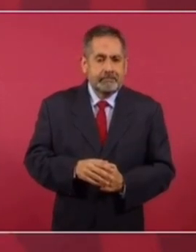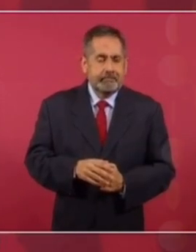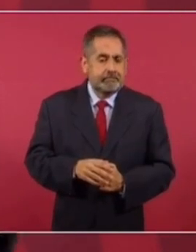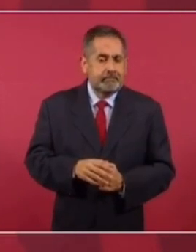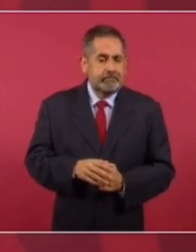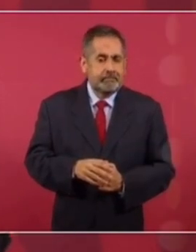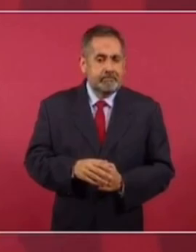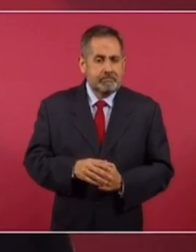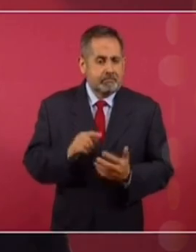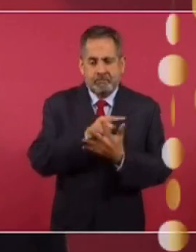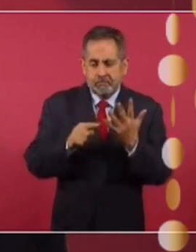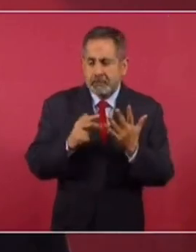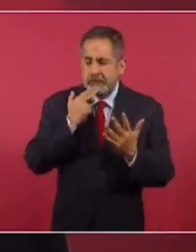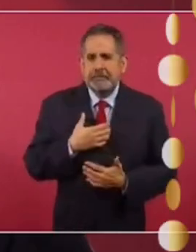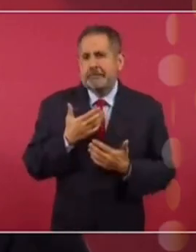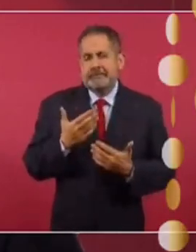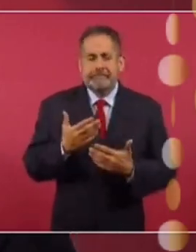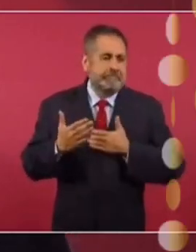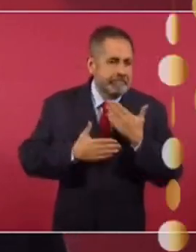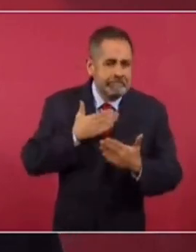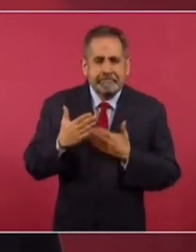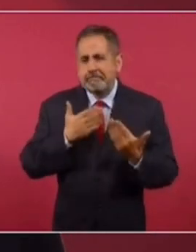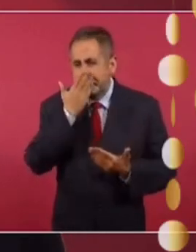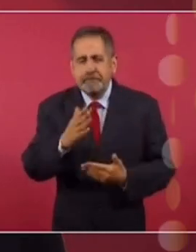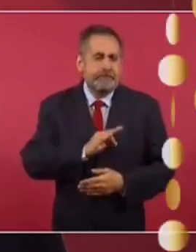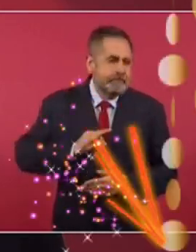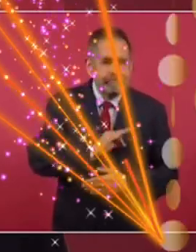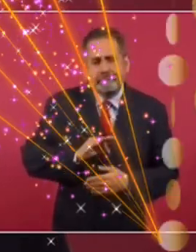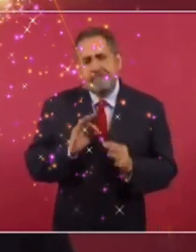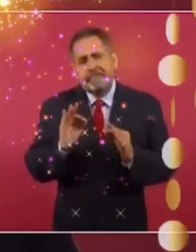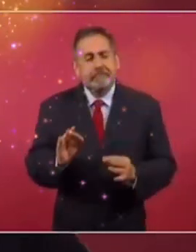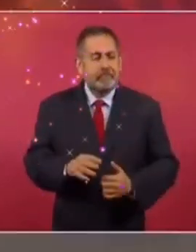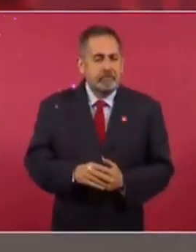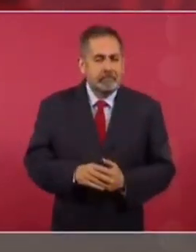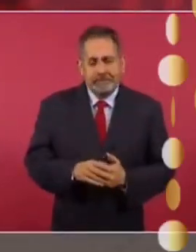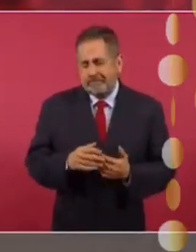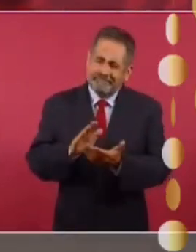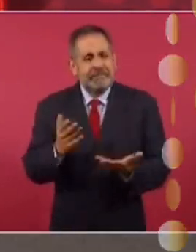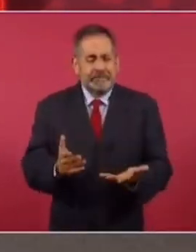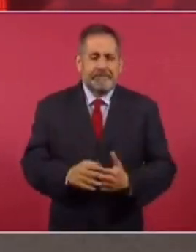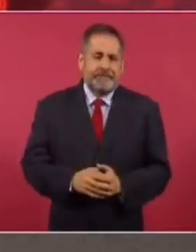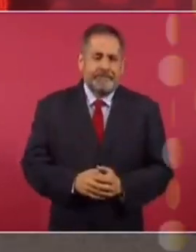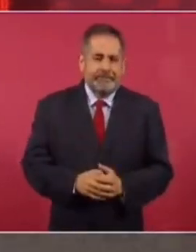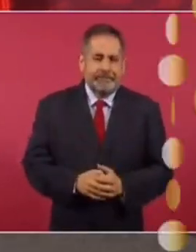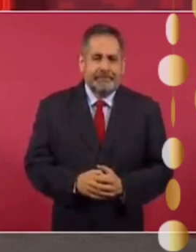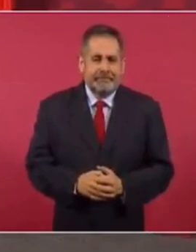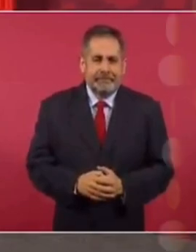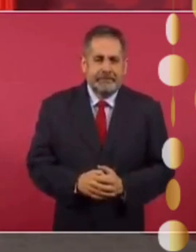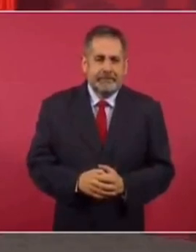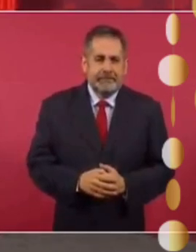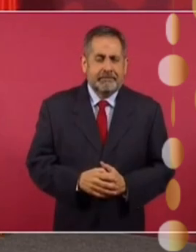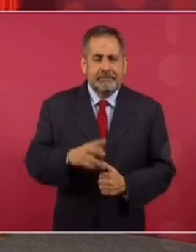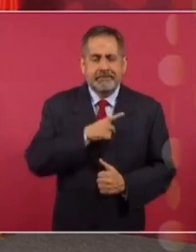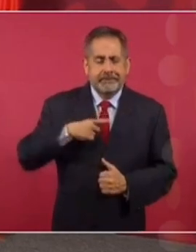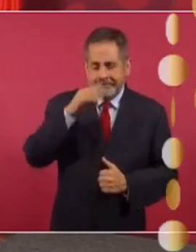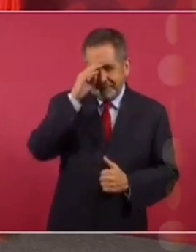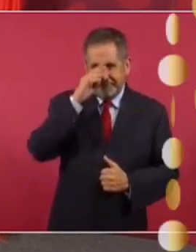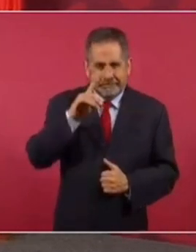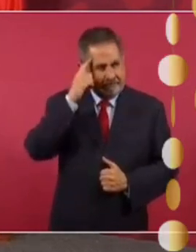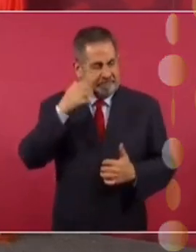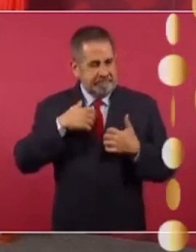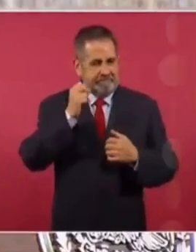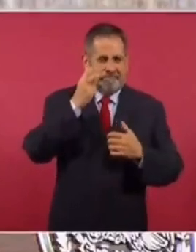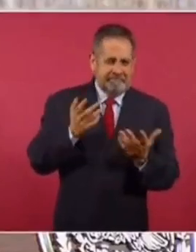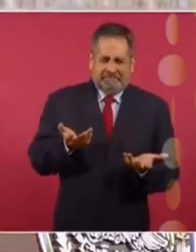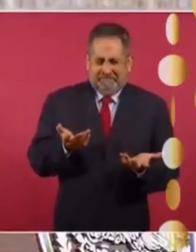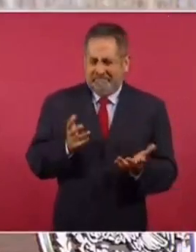estar contentos, alegres, felices, pues debe celebrarse. No hay que enojarse